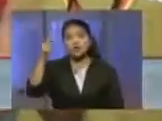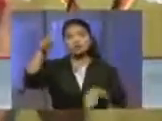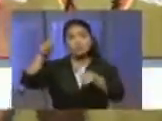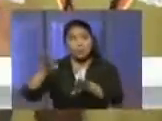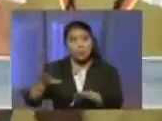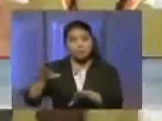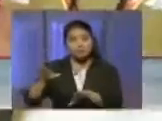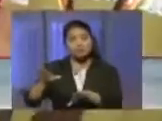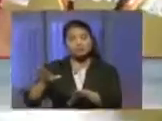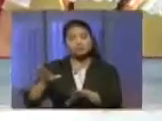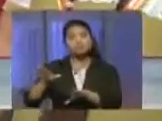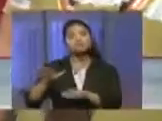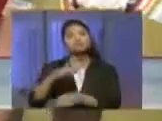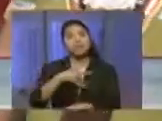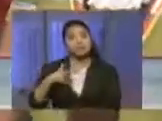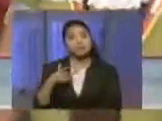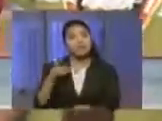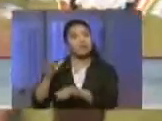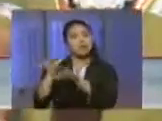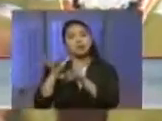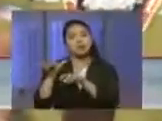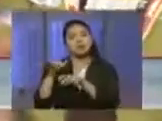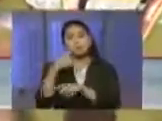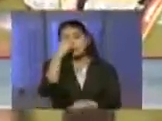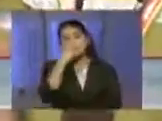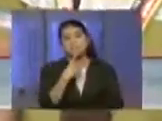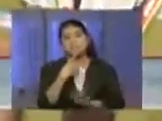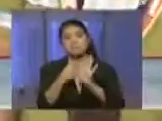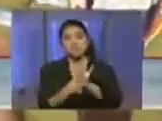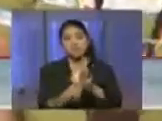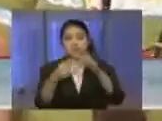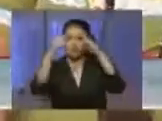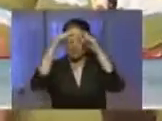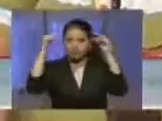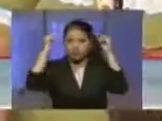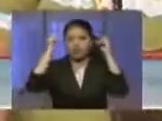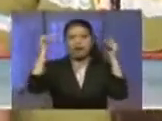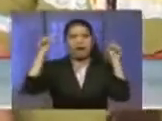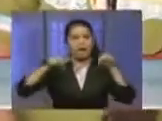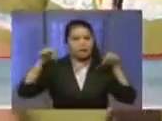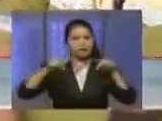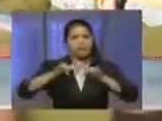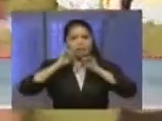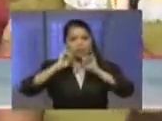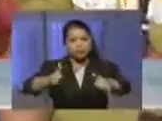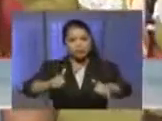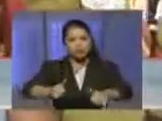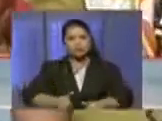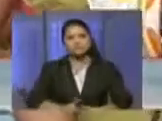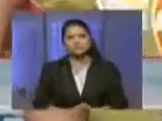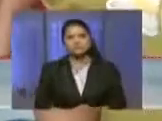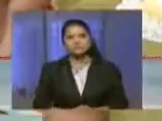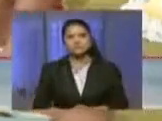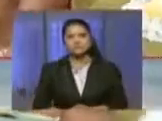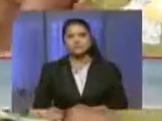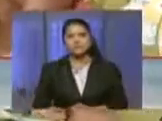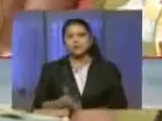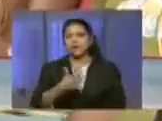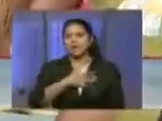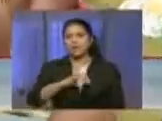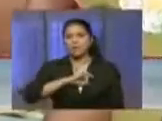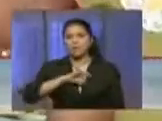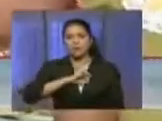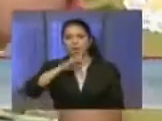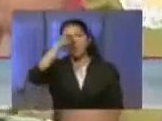representar y utilizar los símbolos que hoy desde acá queremos denunciar los símbolos indígenas